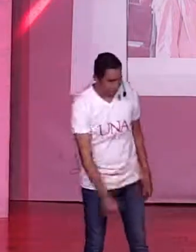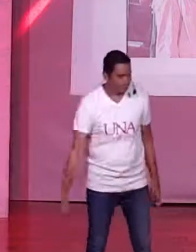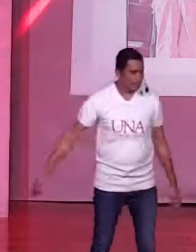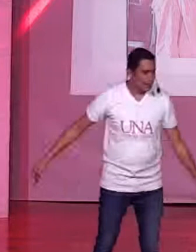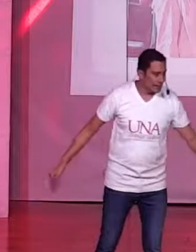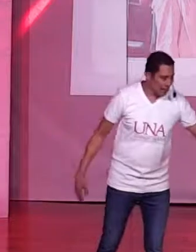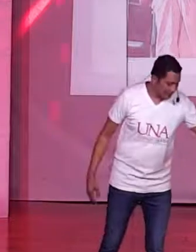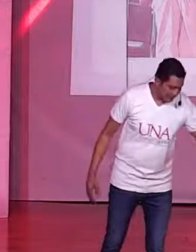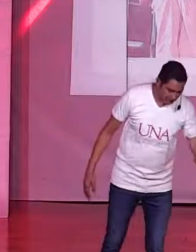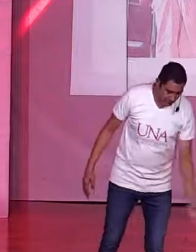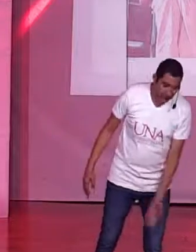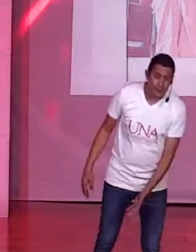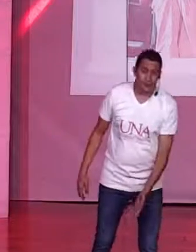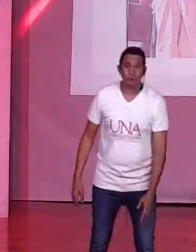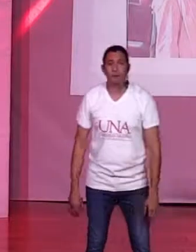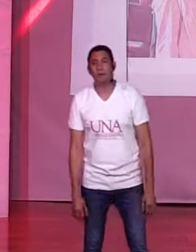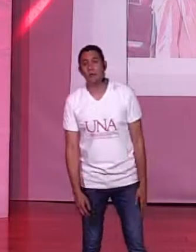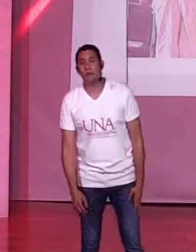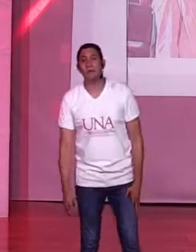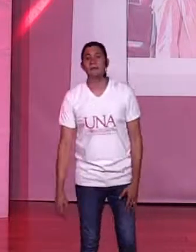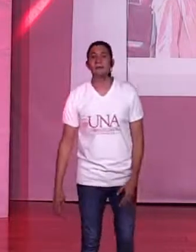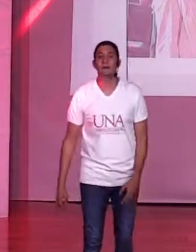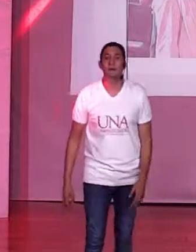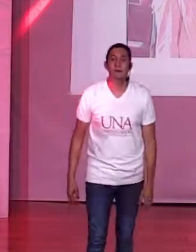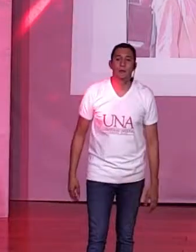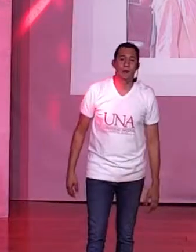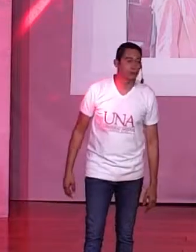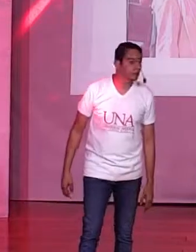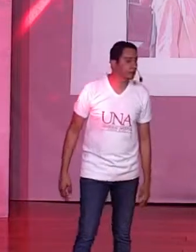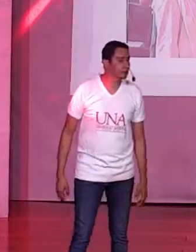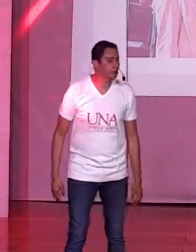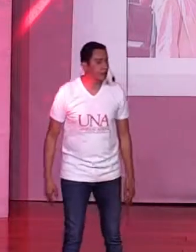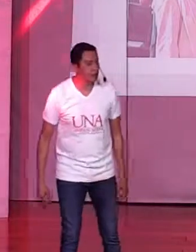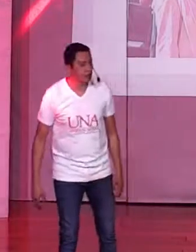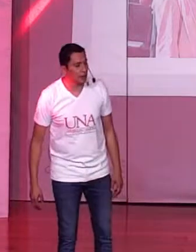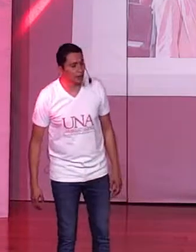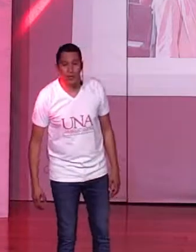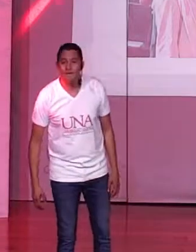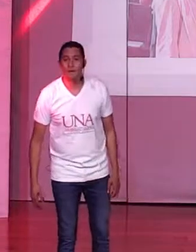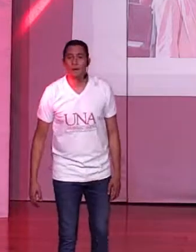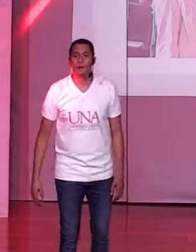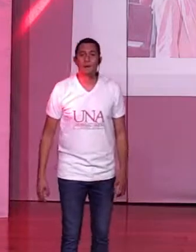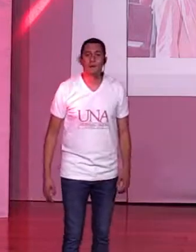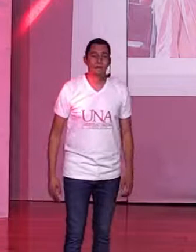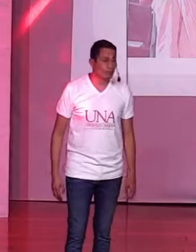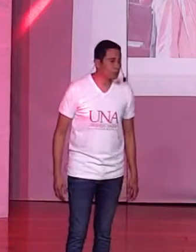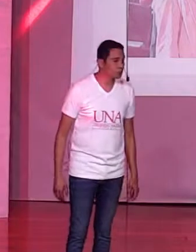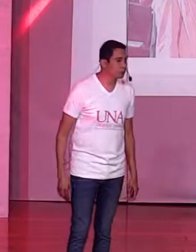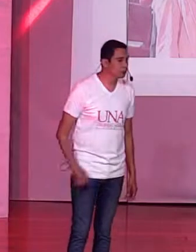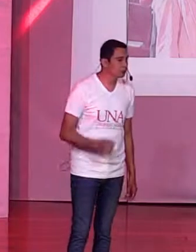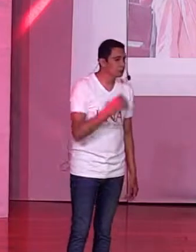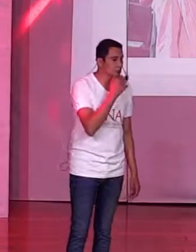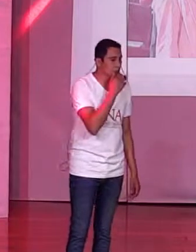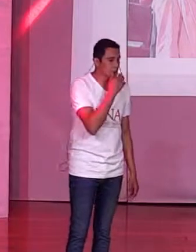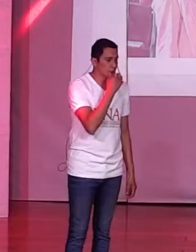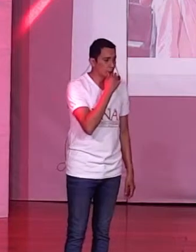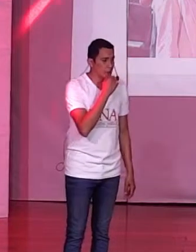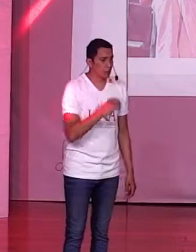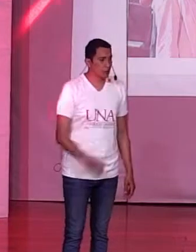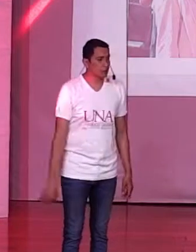perros. Uh-huh. Aquí tenemos el link. Pero por favor, todo bien. Ingrese. Y es muy importante que lo haga, ¿ok? ¿Estamos?